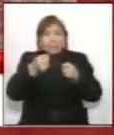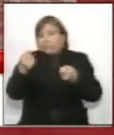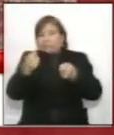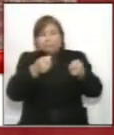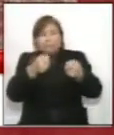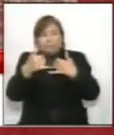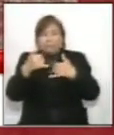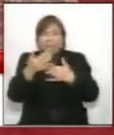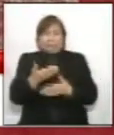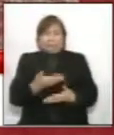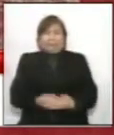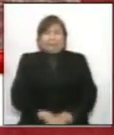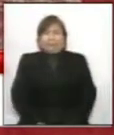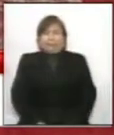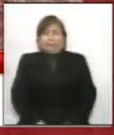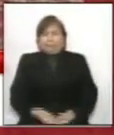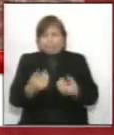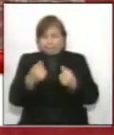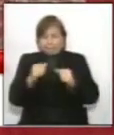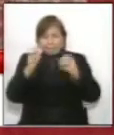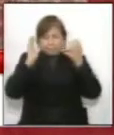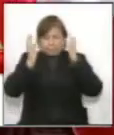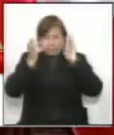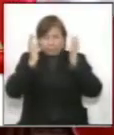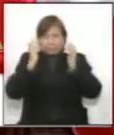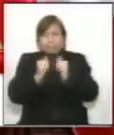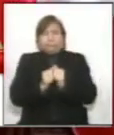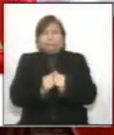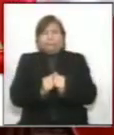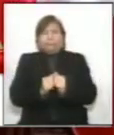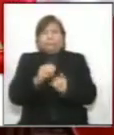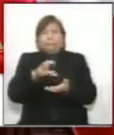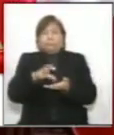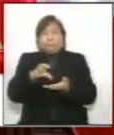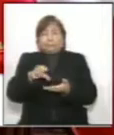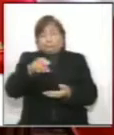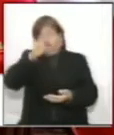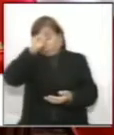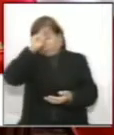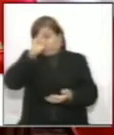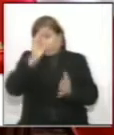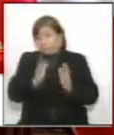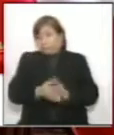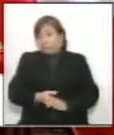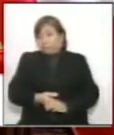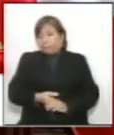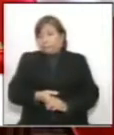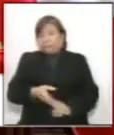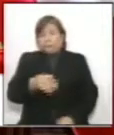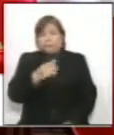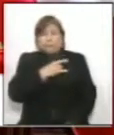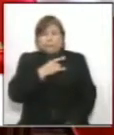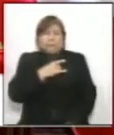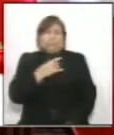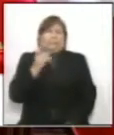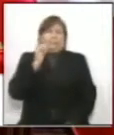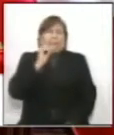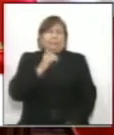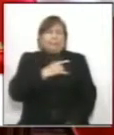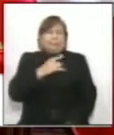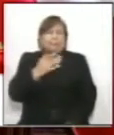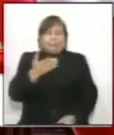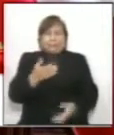jugarretas de pretender confundir al pueblo peruano en una reforma universitaria de su